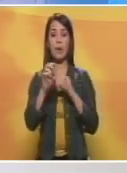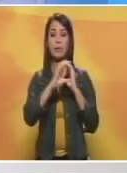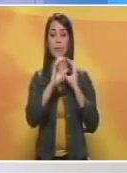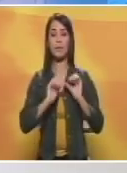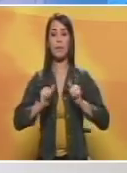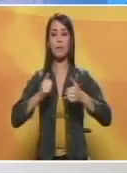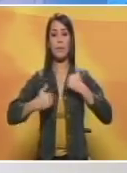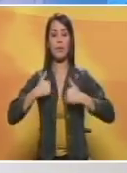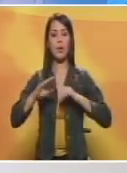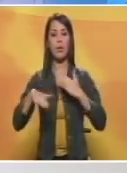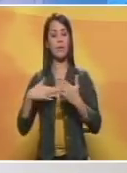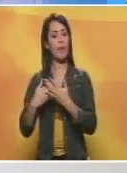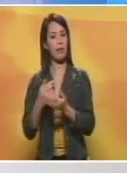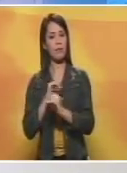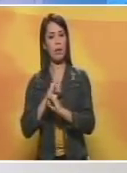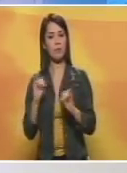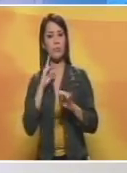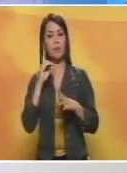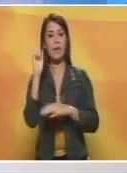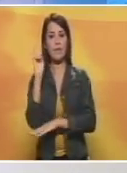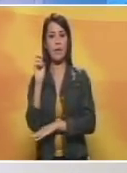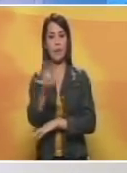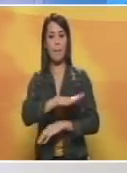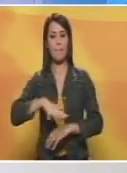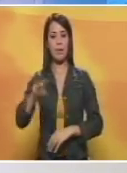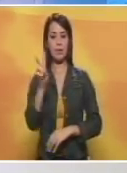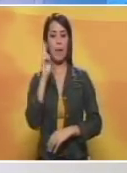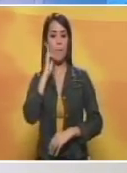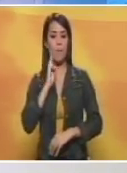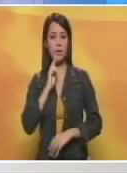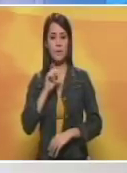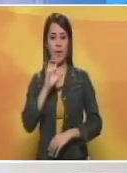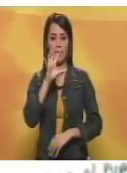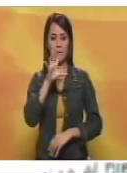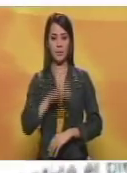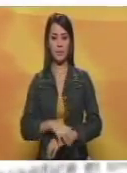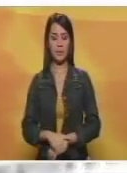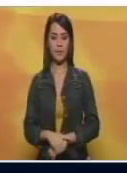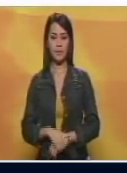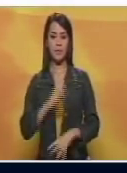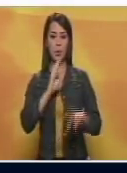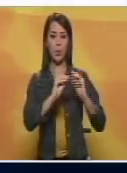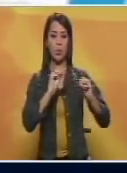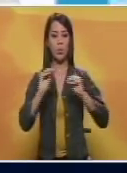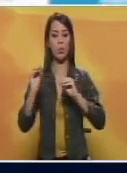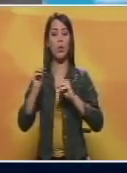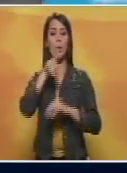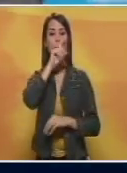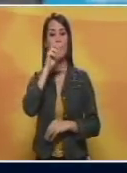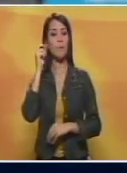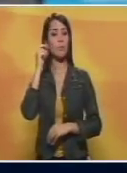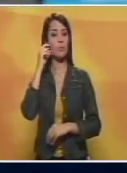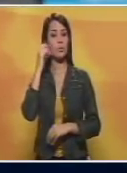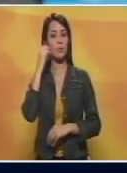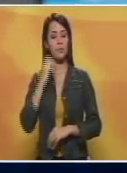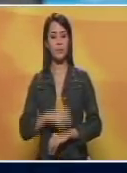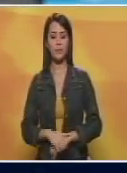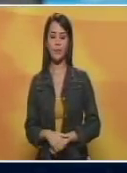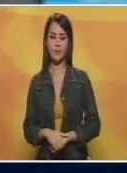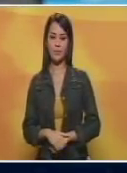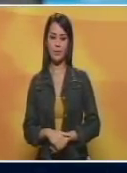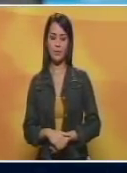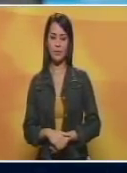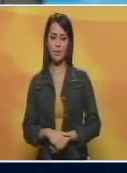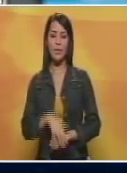inició el miércoles y culminará este viernes en todas las plazas bolívar del país el primer mandatario hizo el llamado a través de su cuenta en twitter en diversas alocuciones